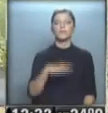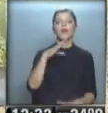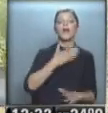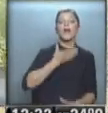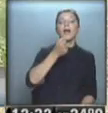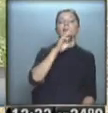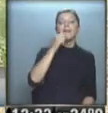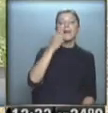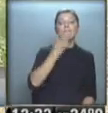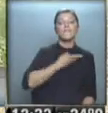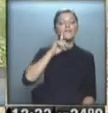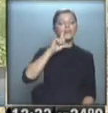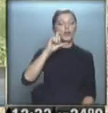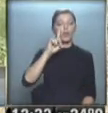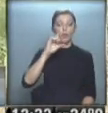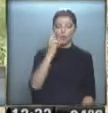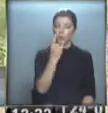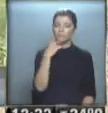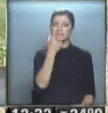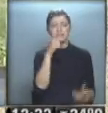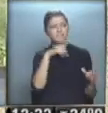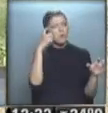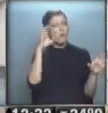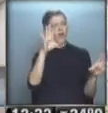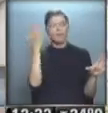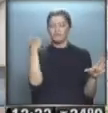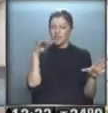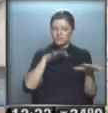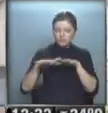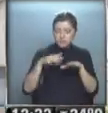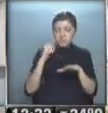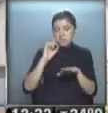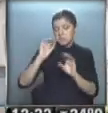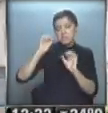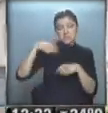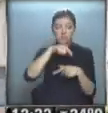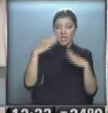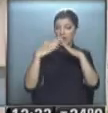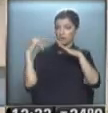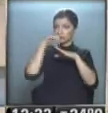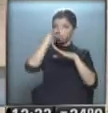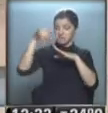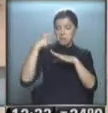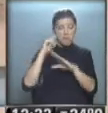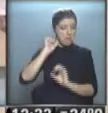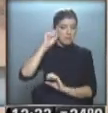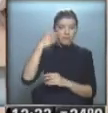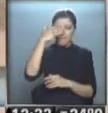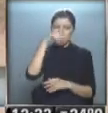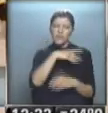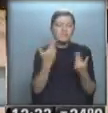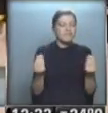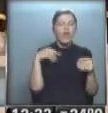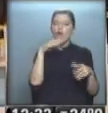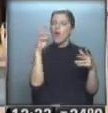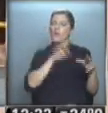Rafikur Rehman recuerda que no dio importancia al zumbido del avión no tripulado que sobrevolaba su hogar. El ruido se